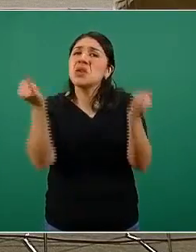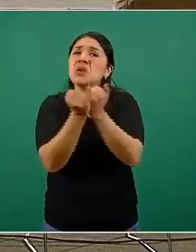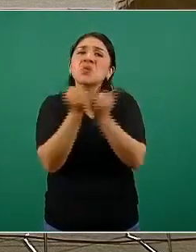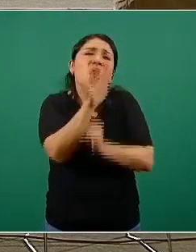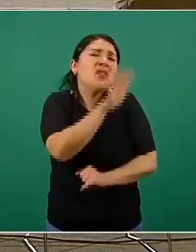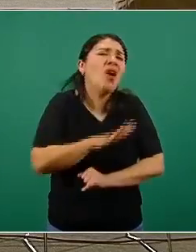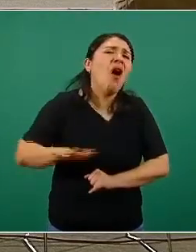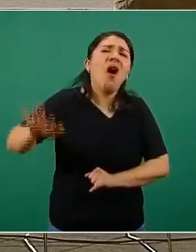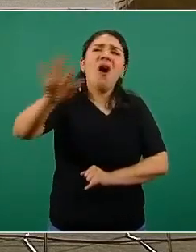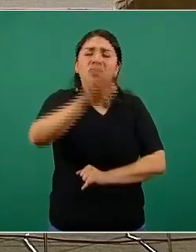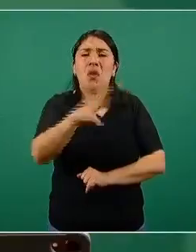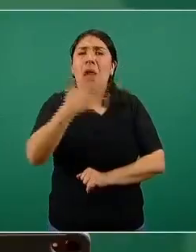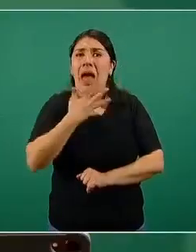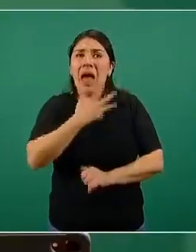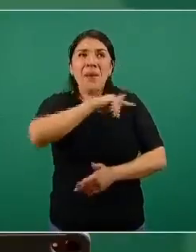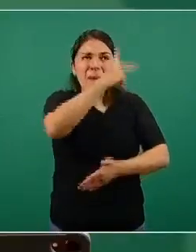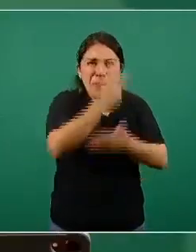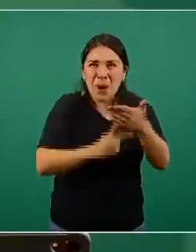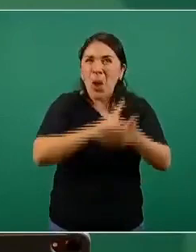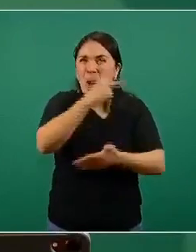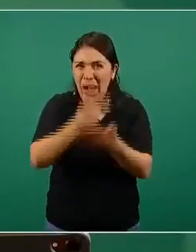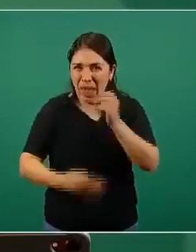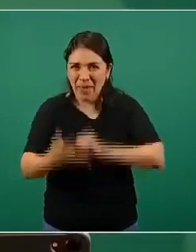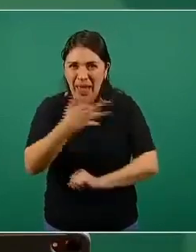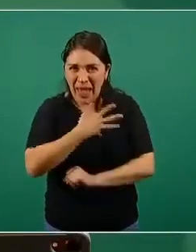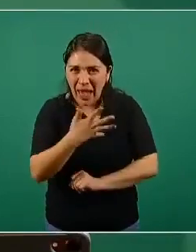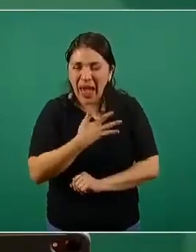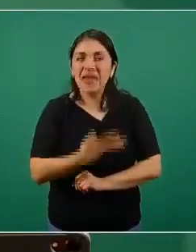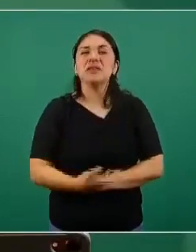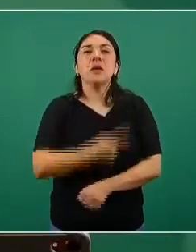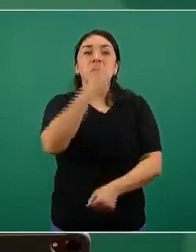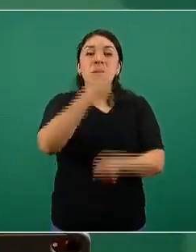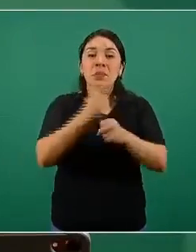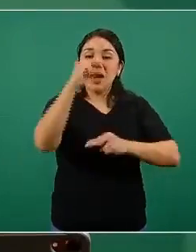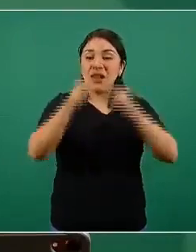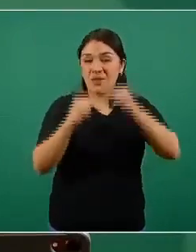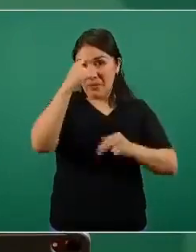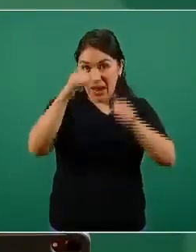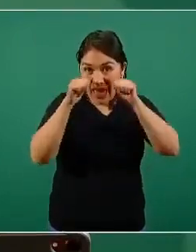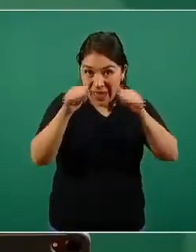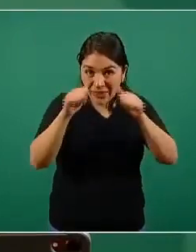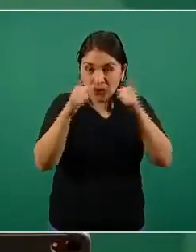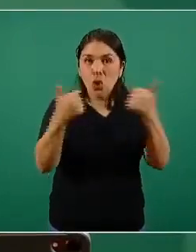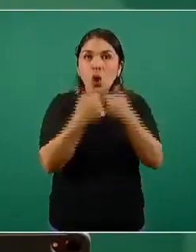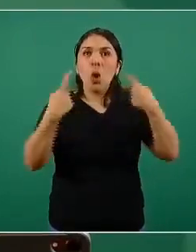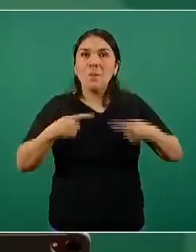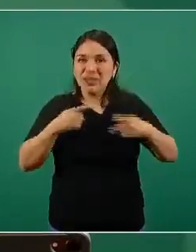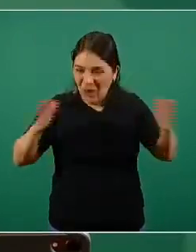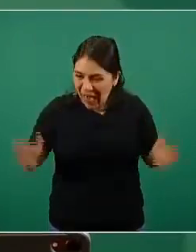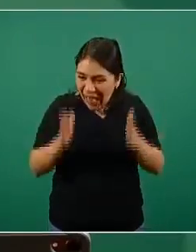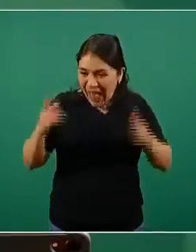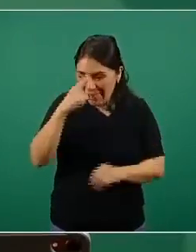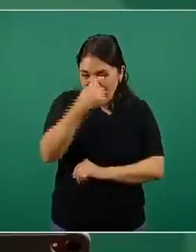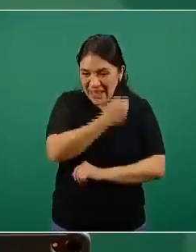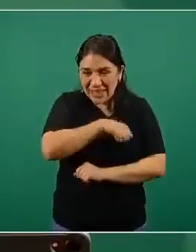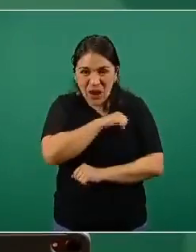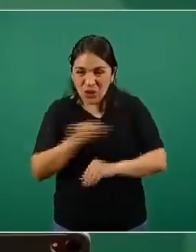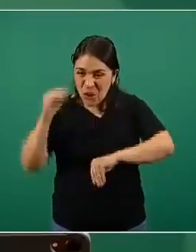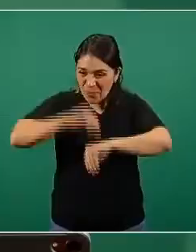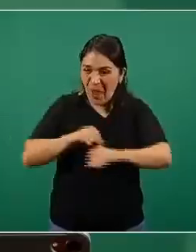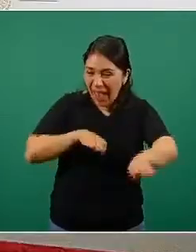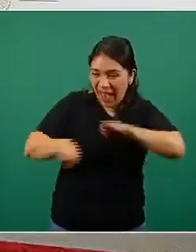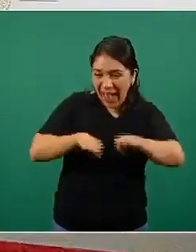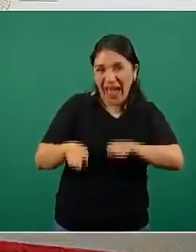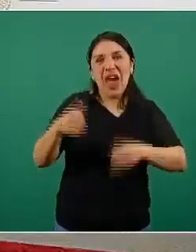Tenemos programas, tenemos el primer nivel de atención con promotores de la salud y con estrategias